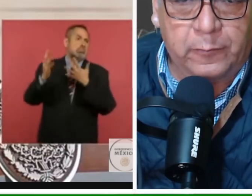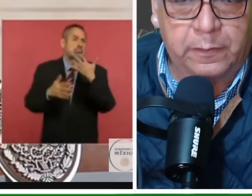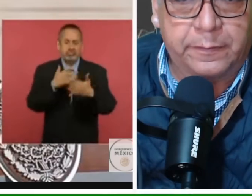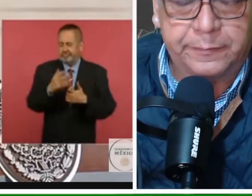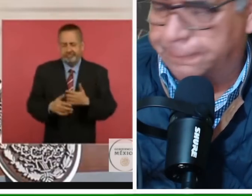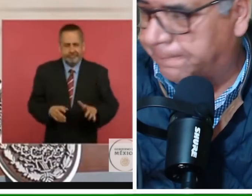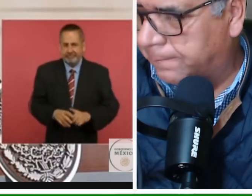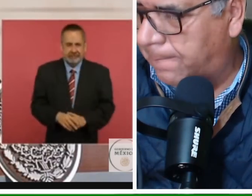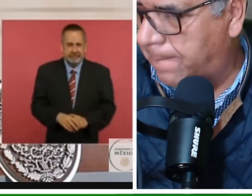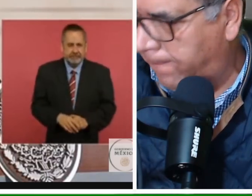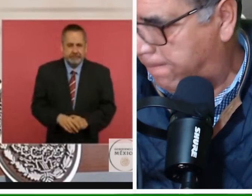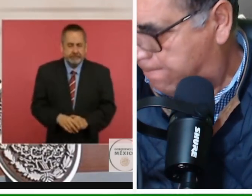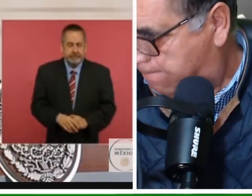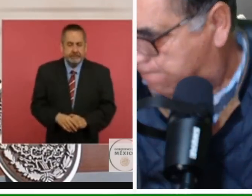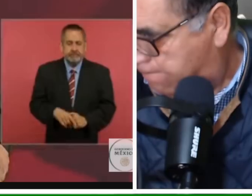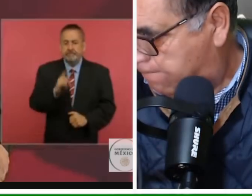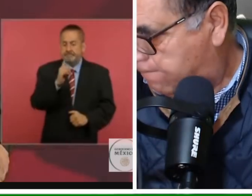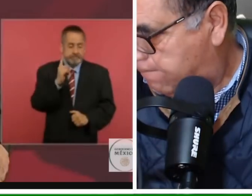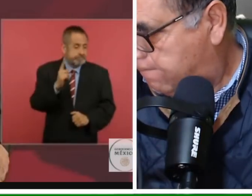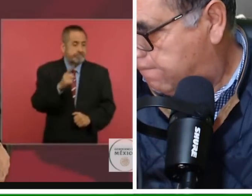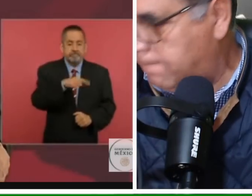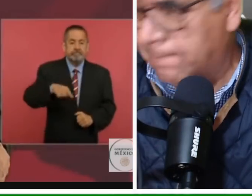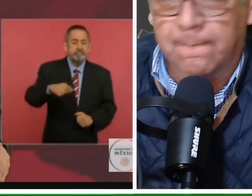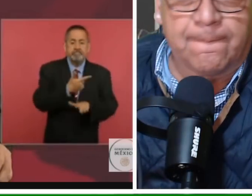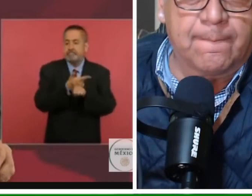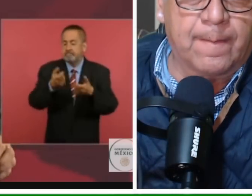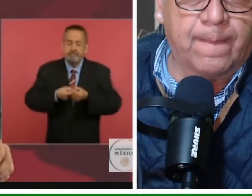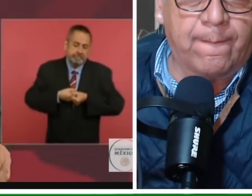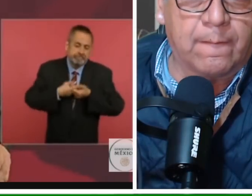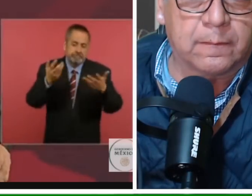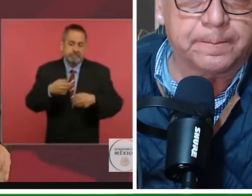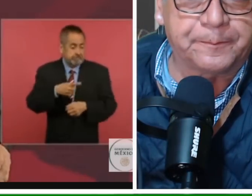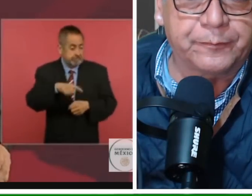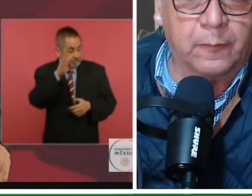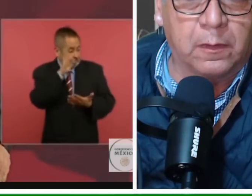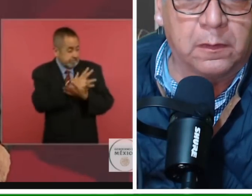hay que garantizar la libertad. Y valen más los excesos.